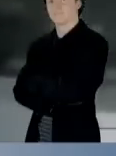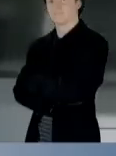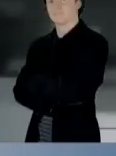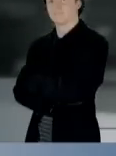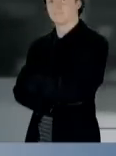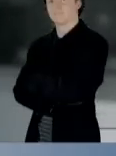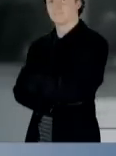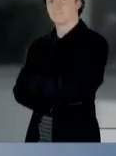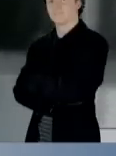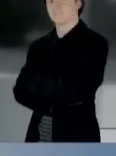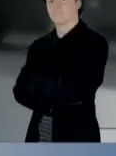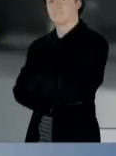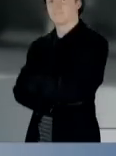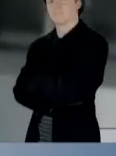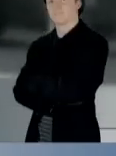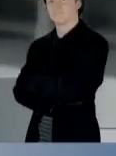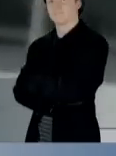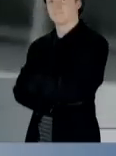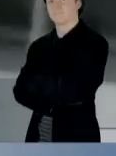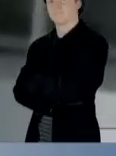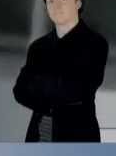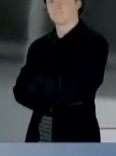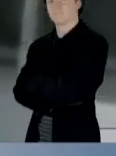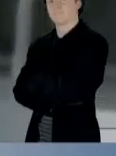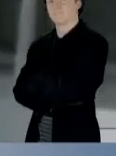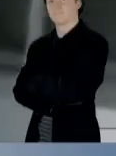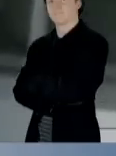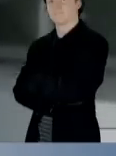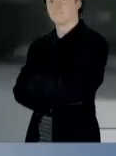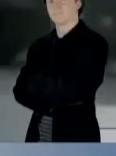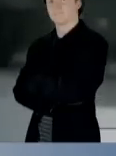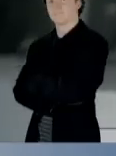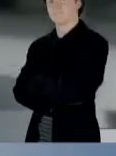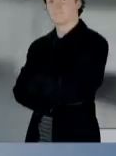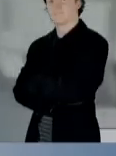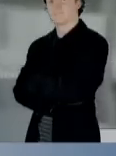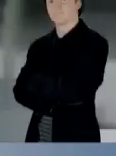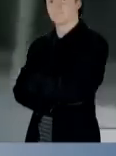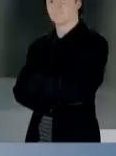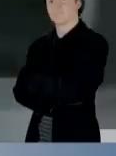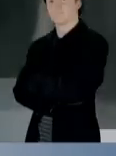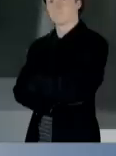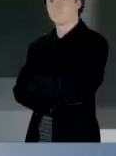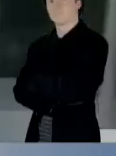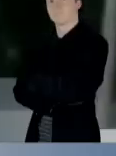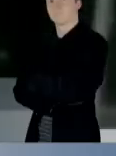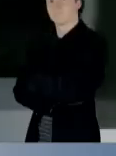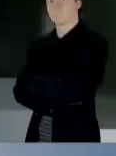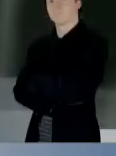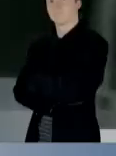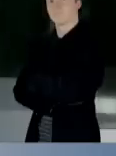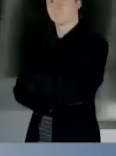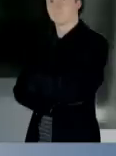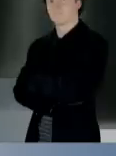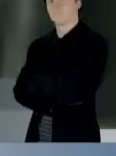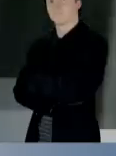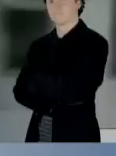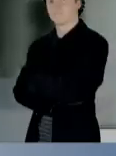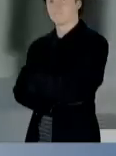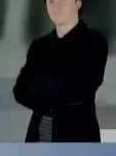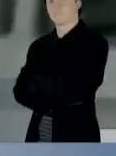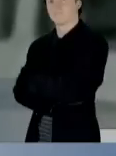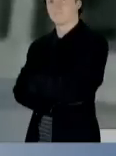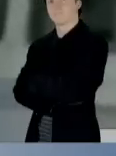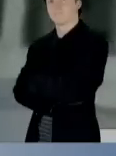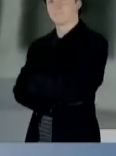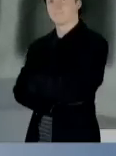algo que se toleró y e incluso yo diría se alentó previo al golpe